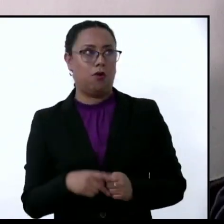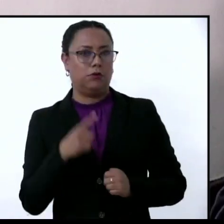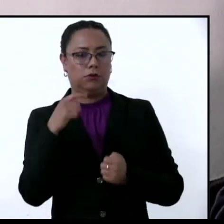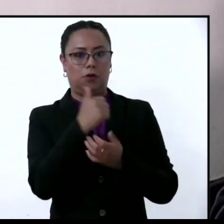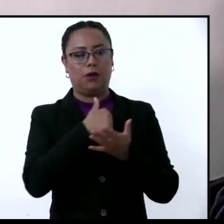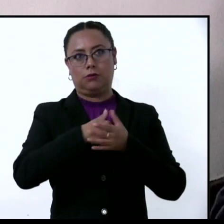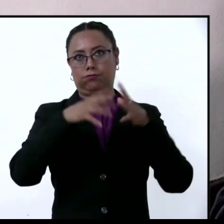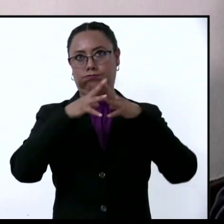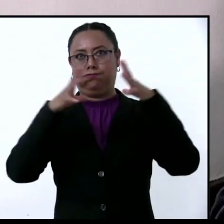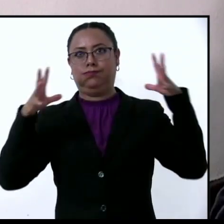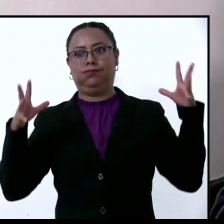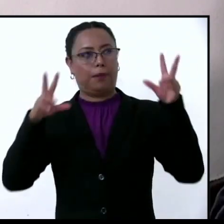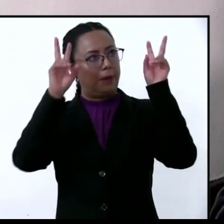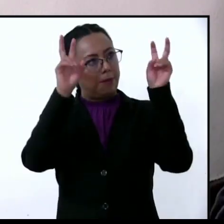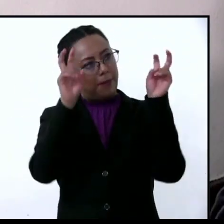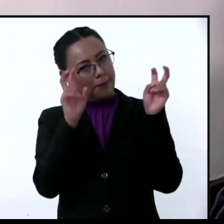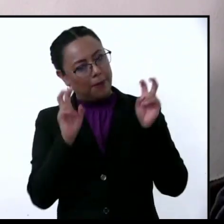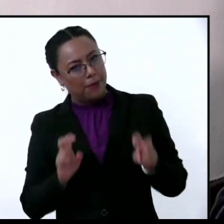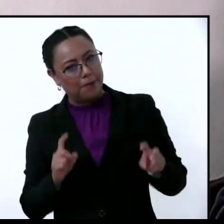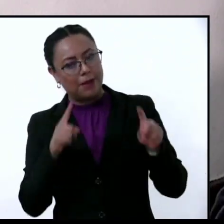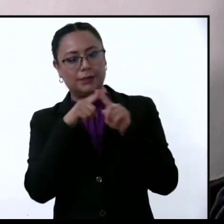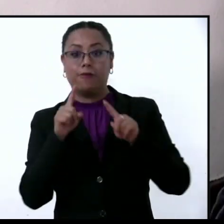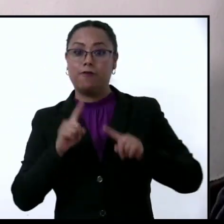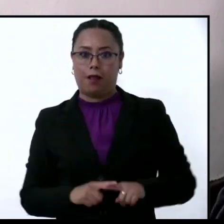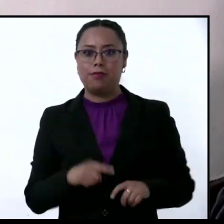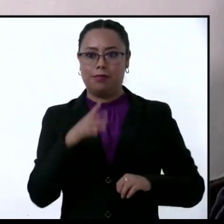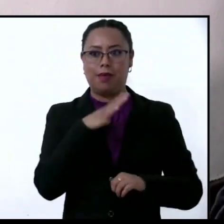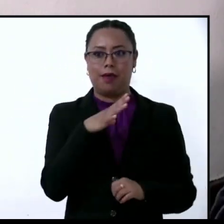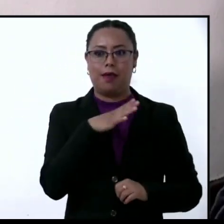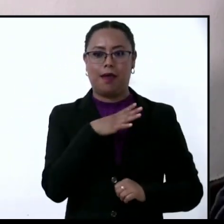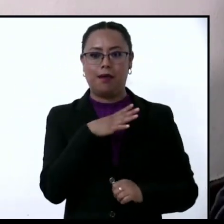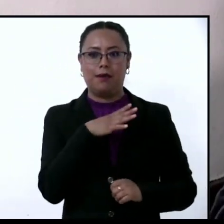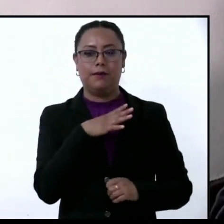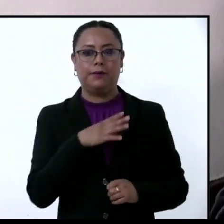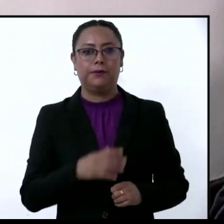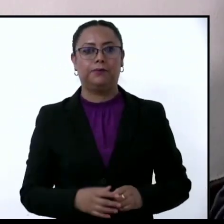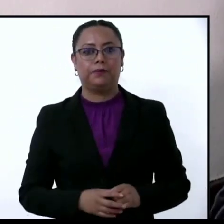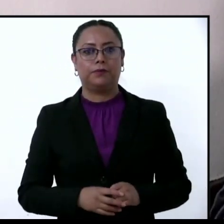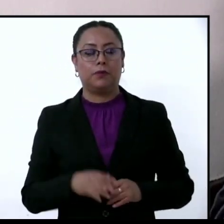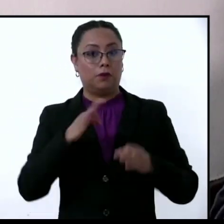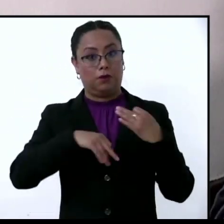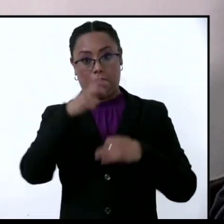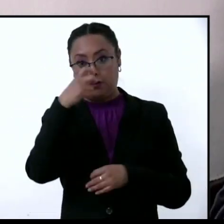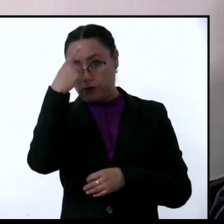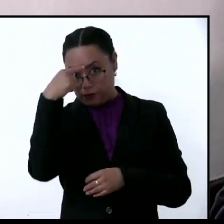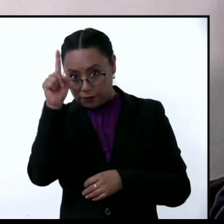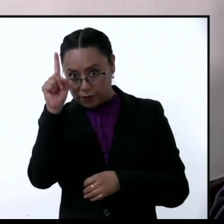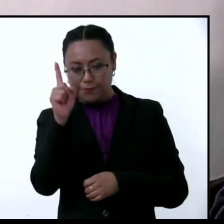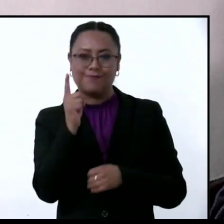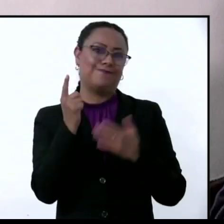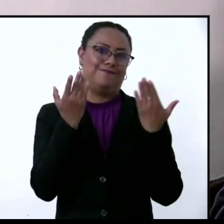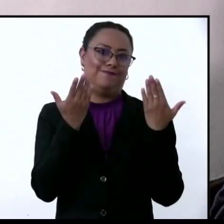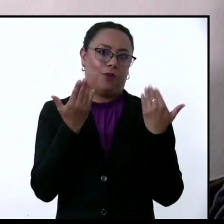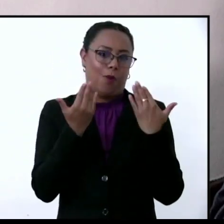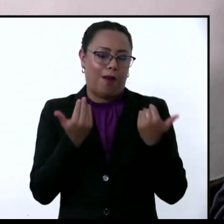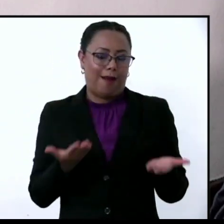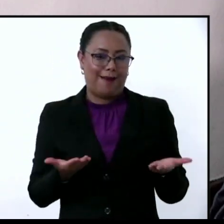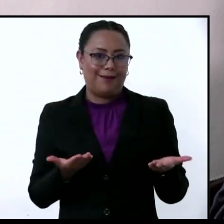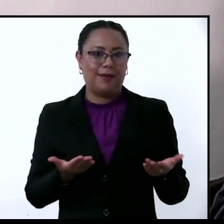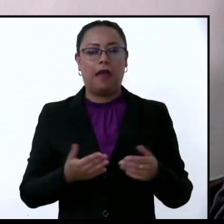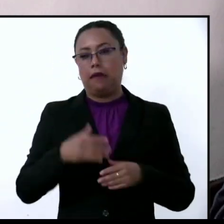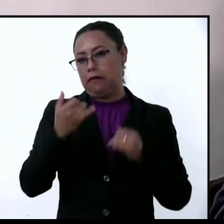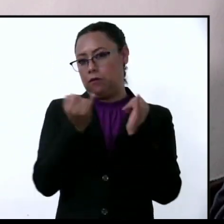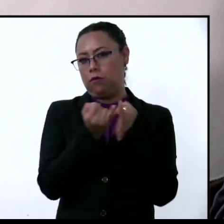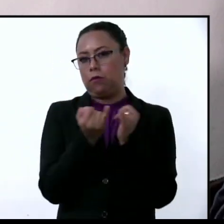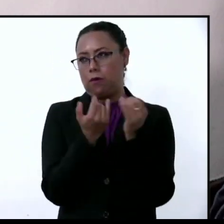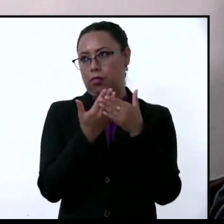se tienen aquí, como es la capital de México, no es sencillo. Y después de un rezago histórico